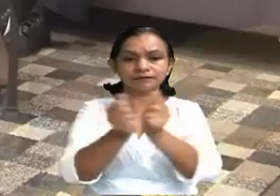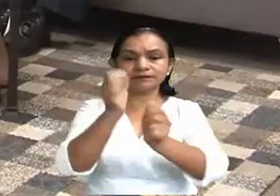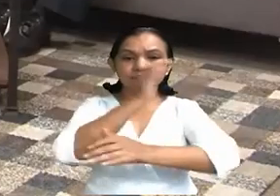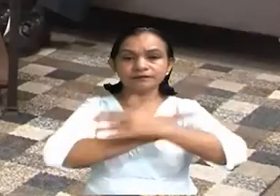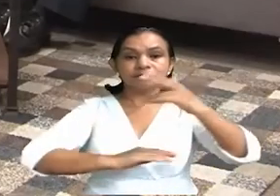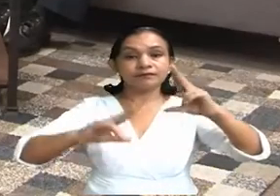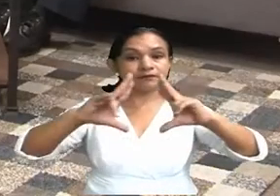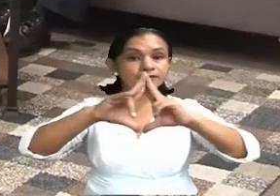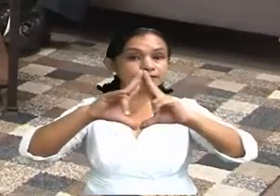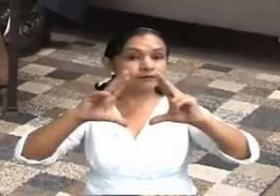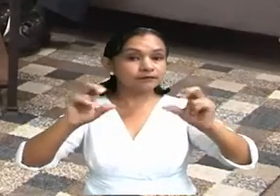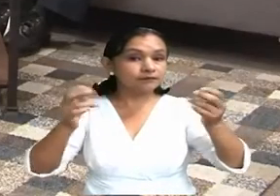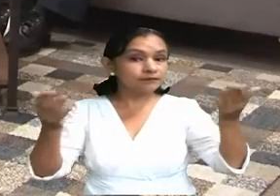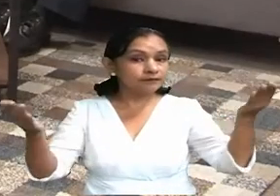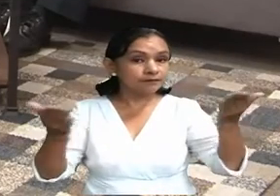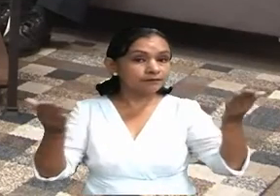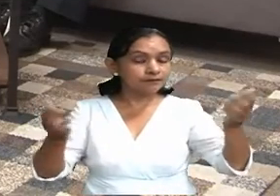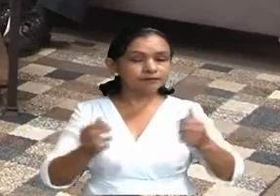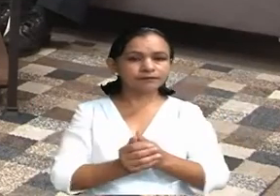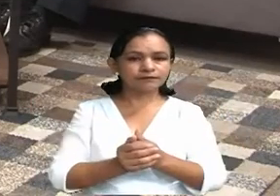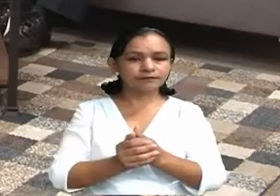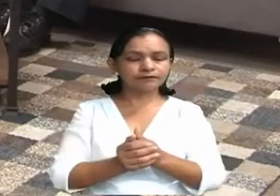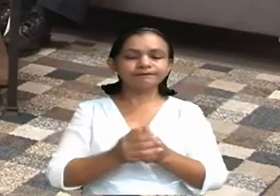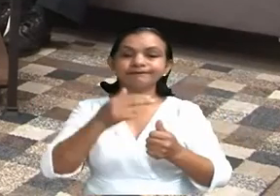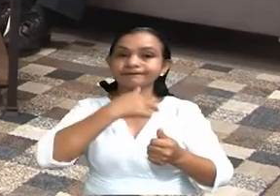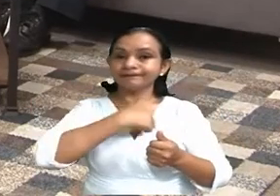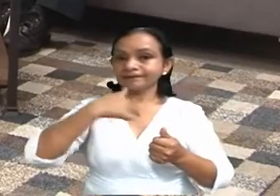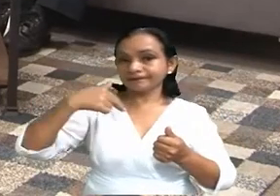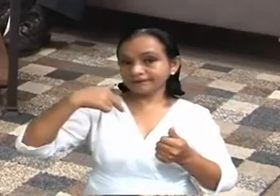Bueno, la celebramos